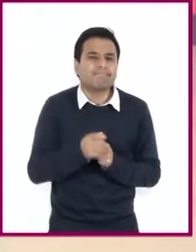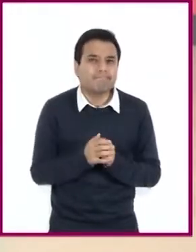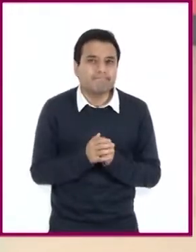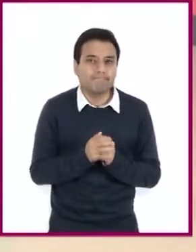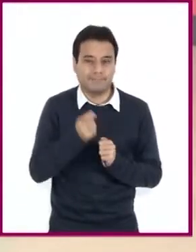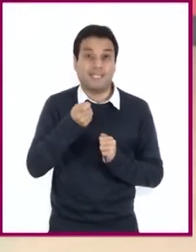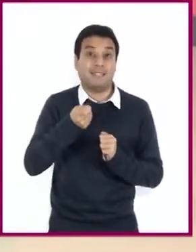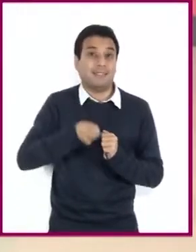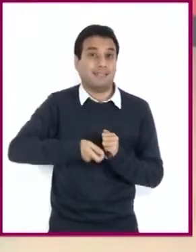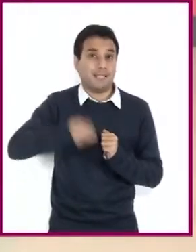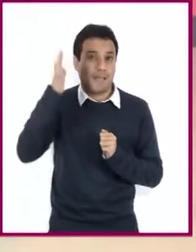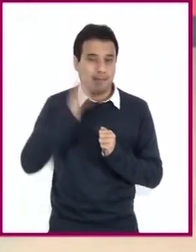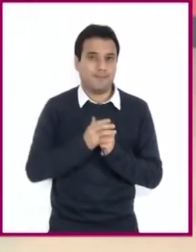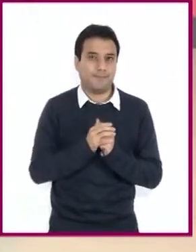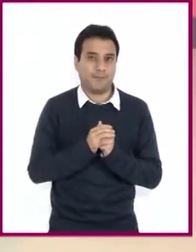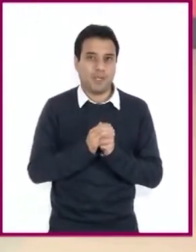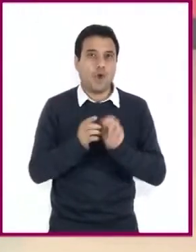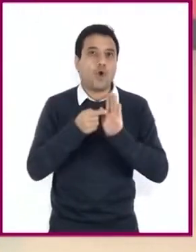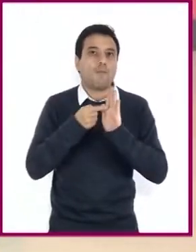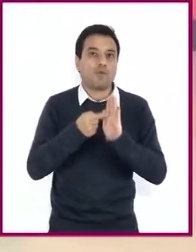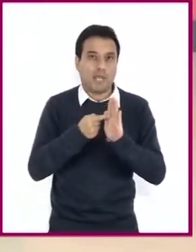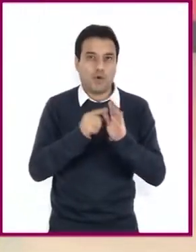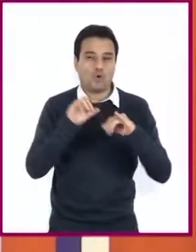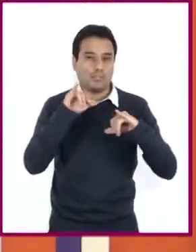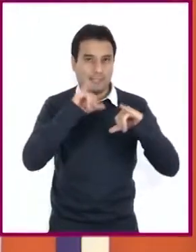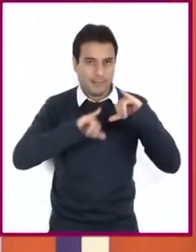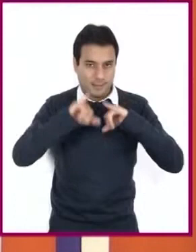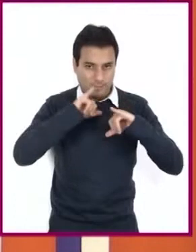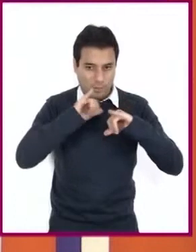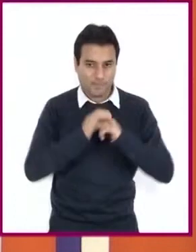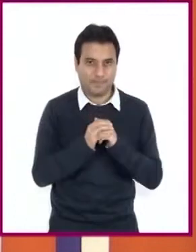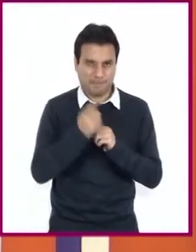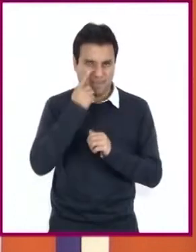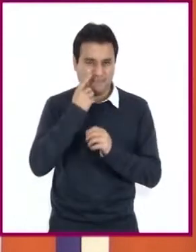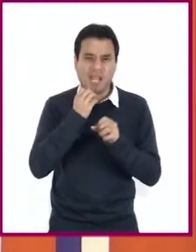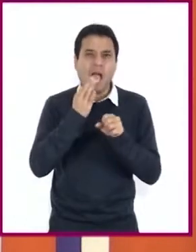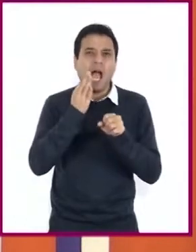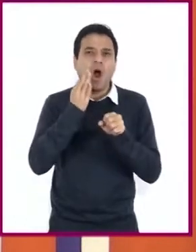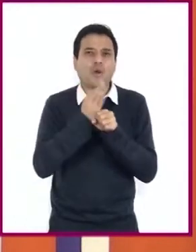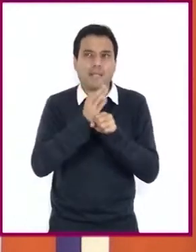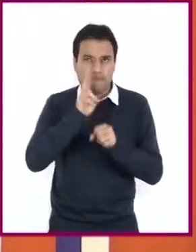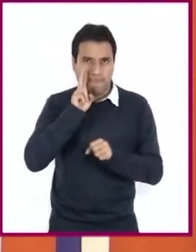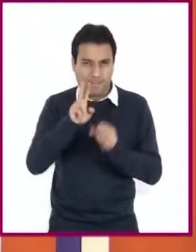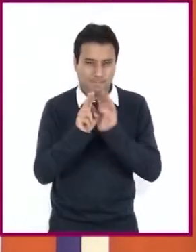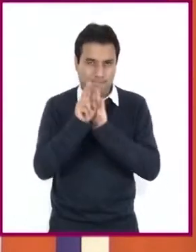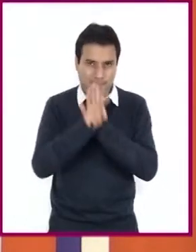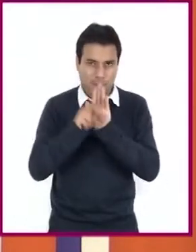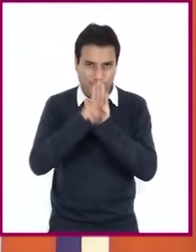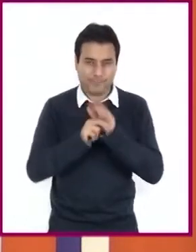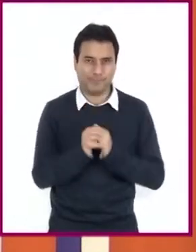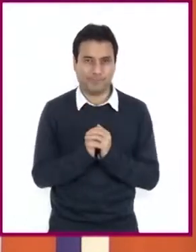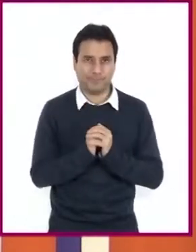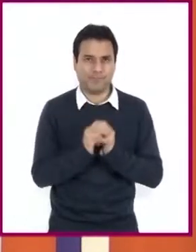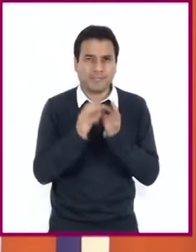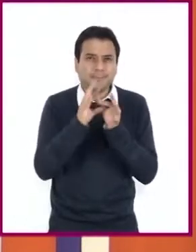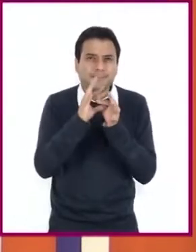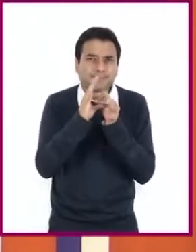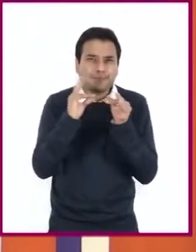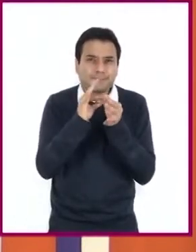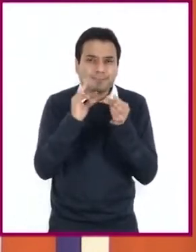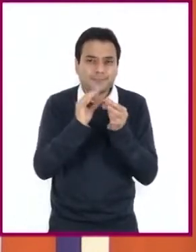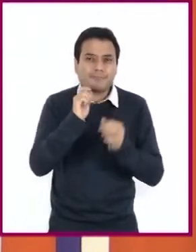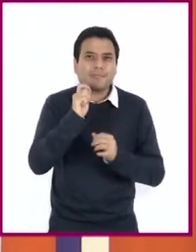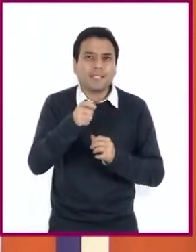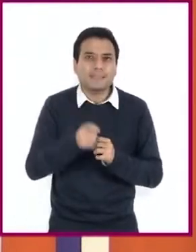el nombre de modelos científicos. Acompáñennos a ver la siguiente cápsula donde explican en